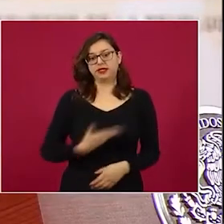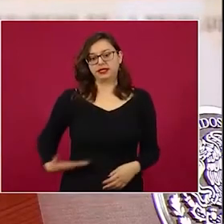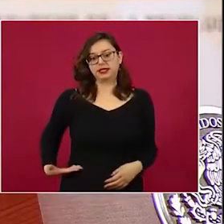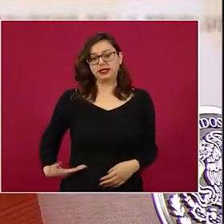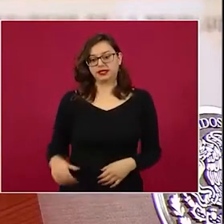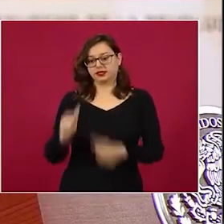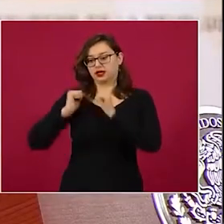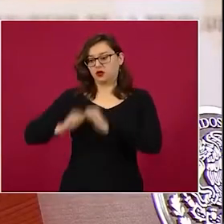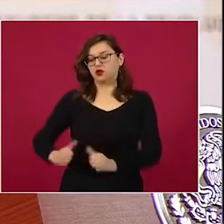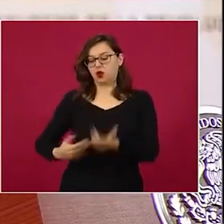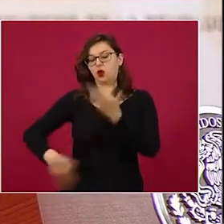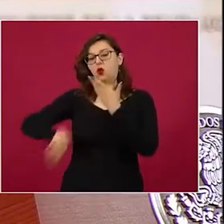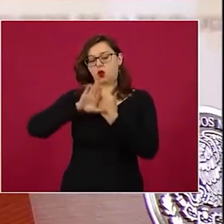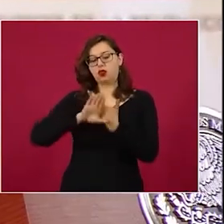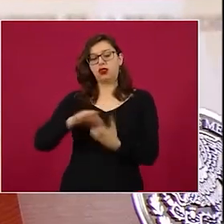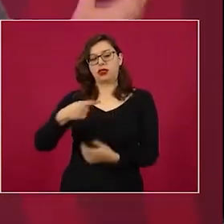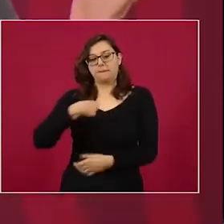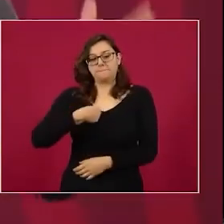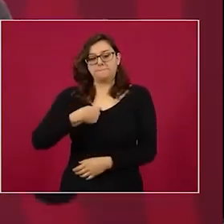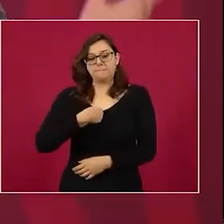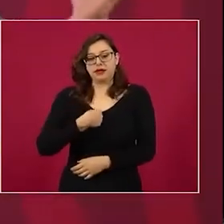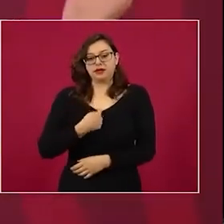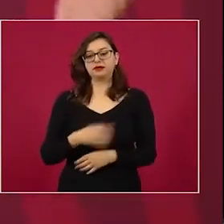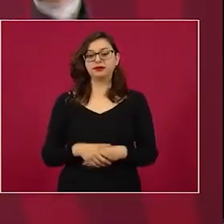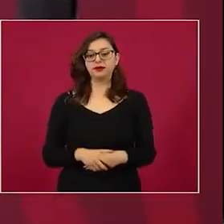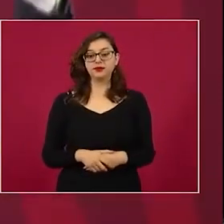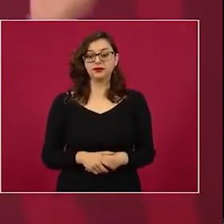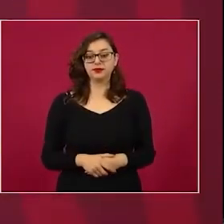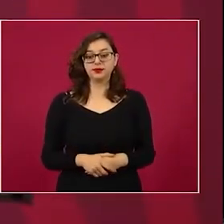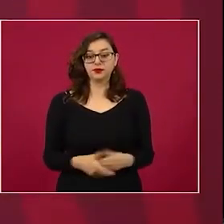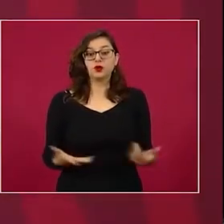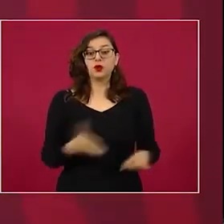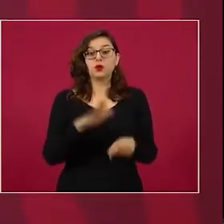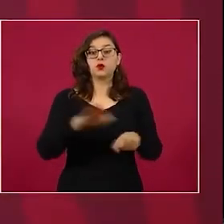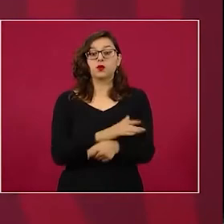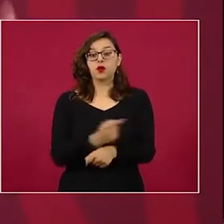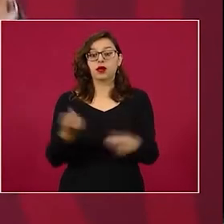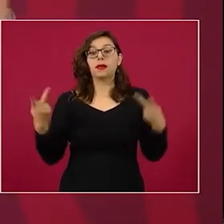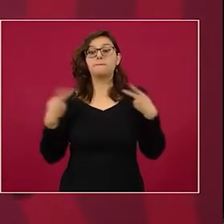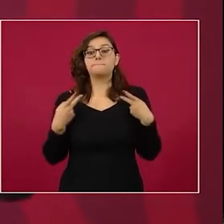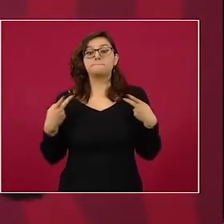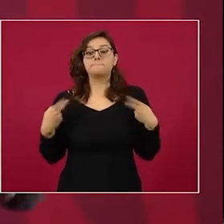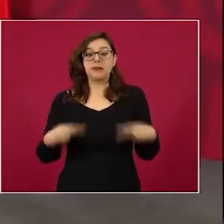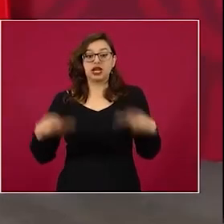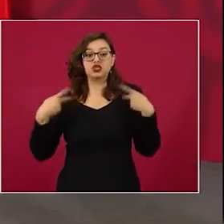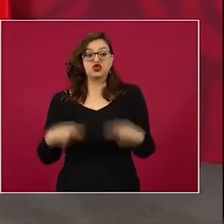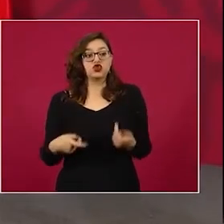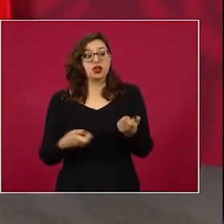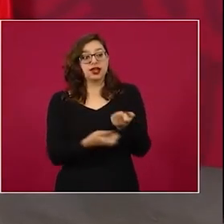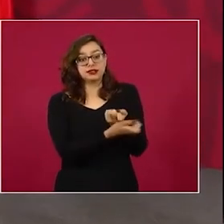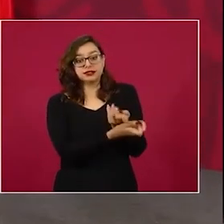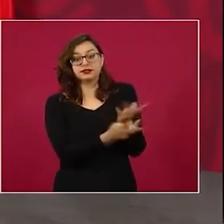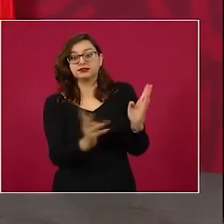porque si seguimos contando con respaldo ciudadano,